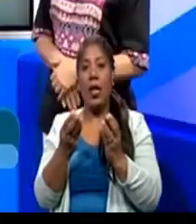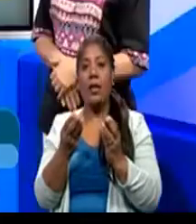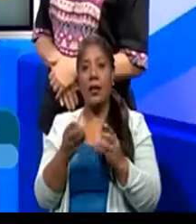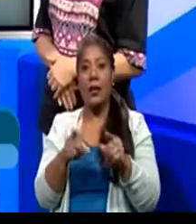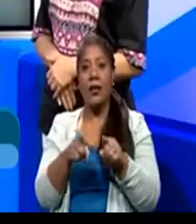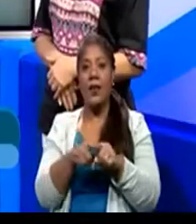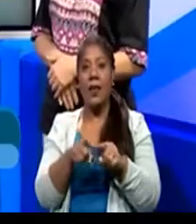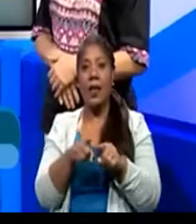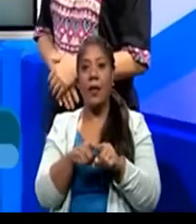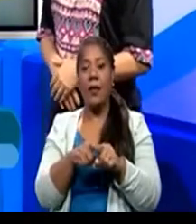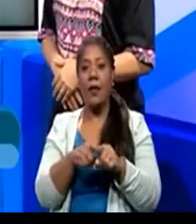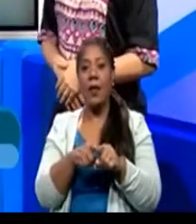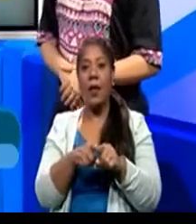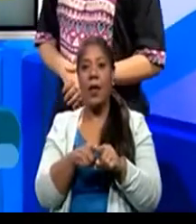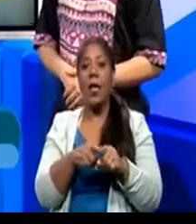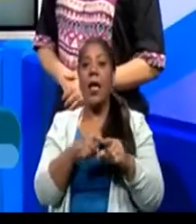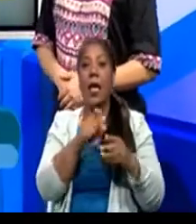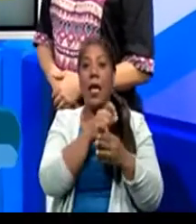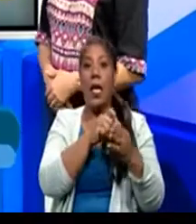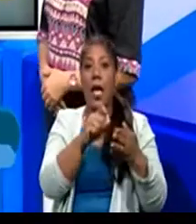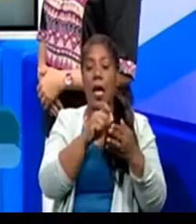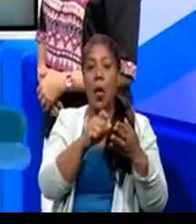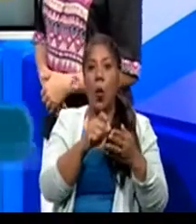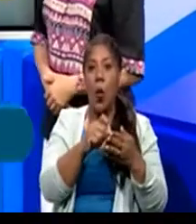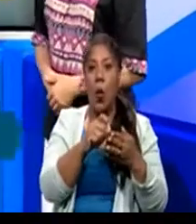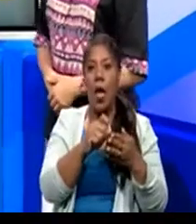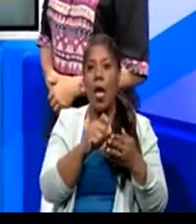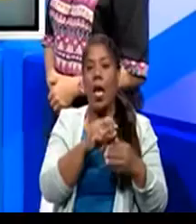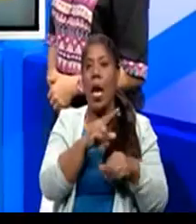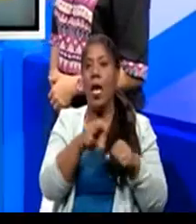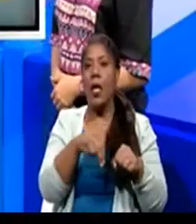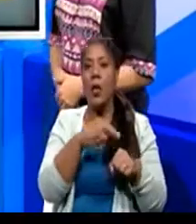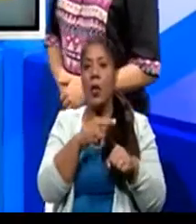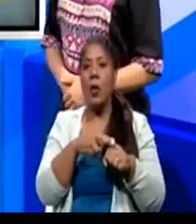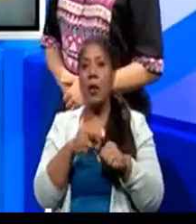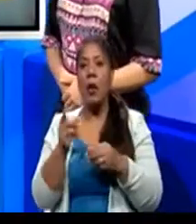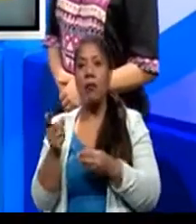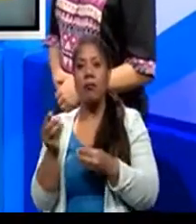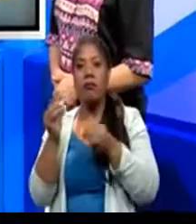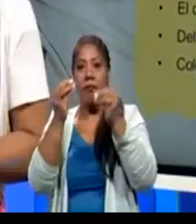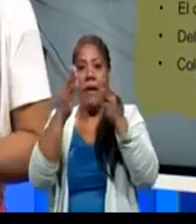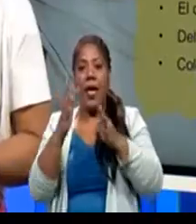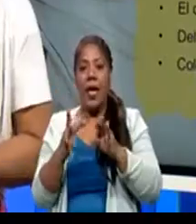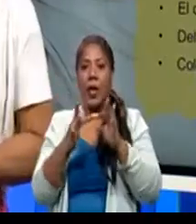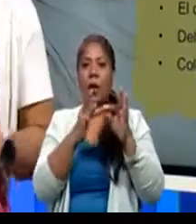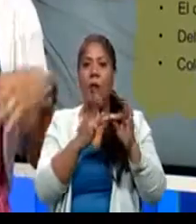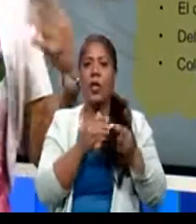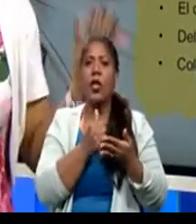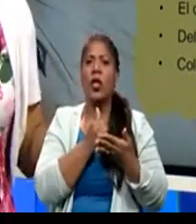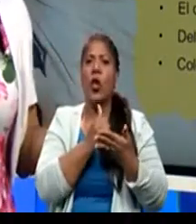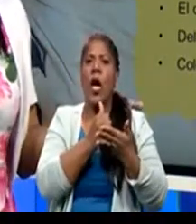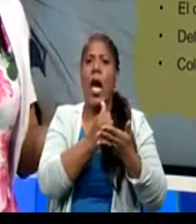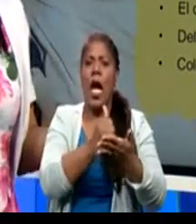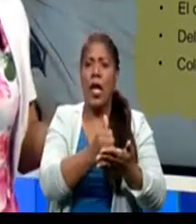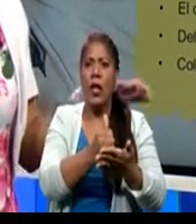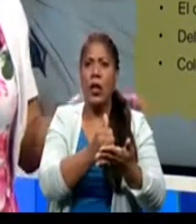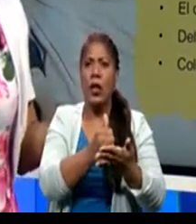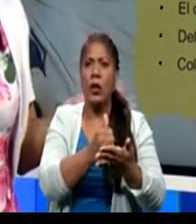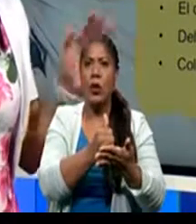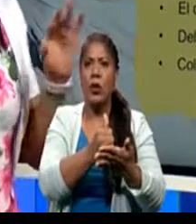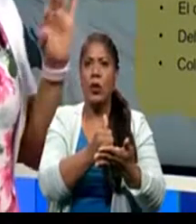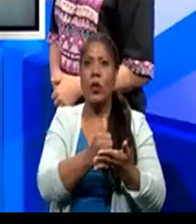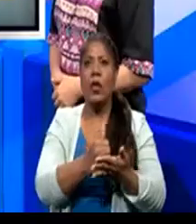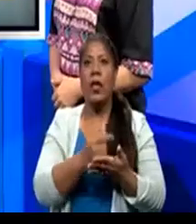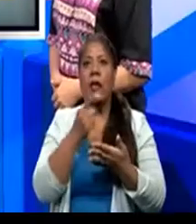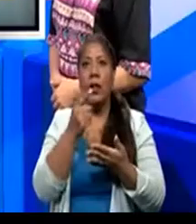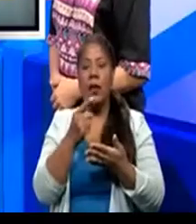en su clase, cuando nosotros estamos en las aulas regulares, pues llegan ellos a darnos esos aportes que tenemos, ¿verdad? Y